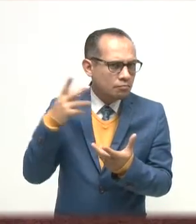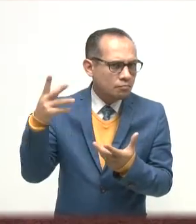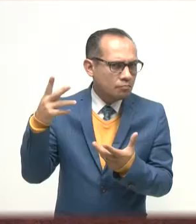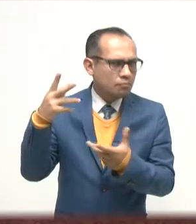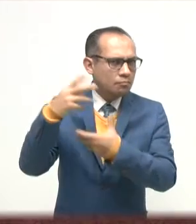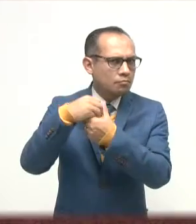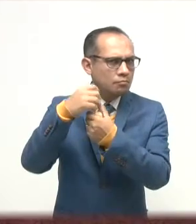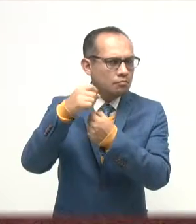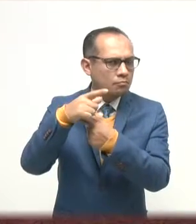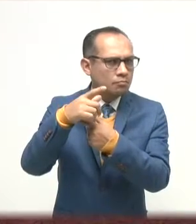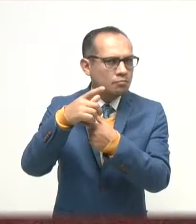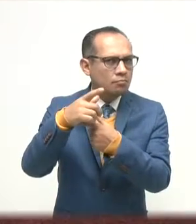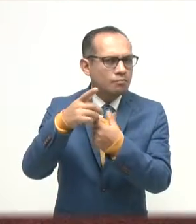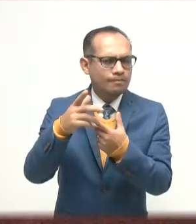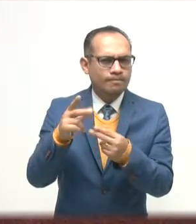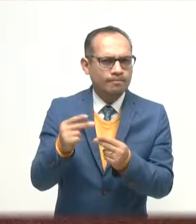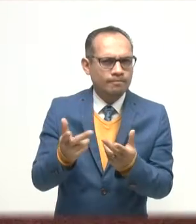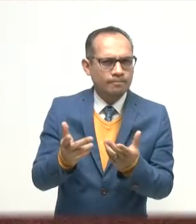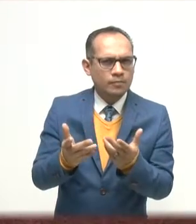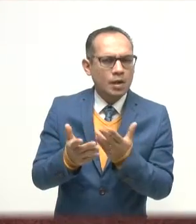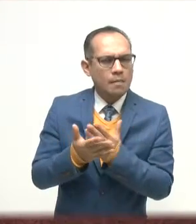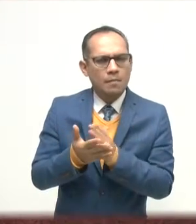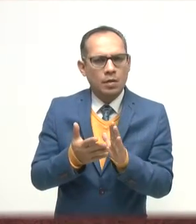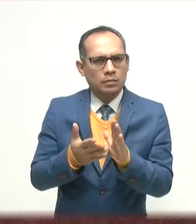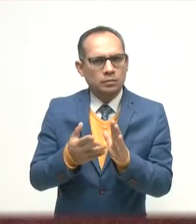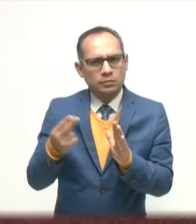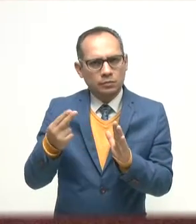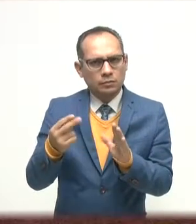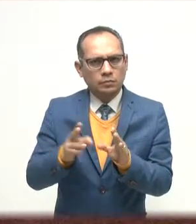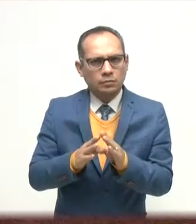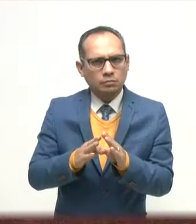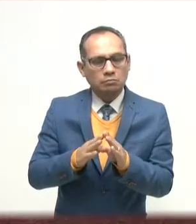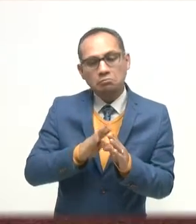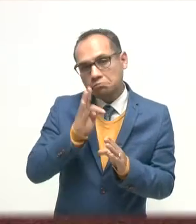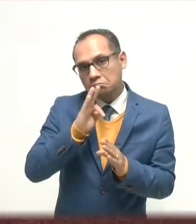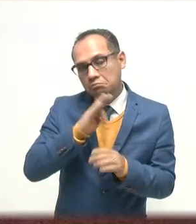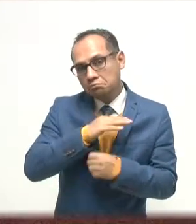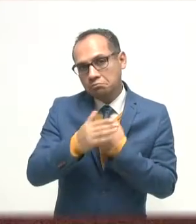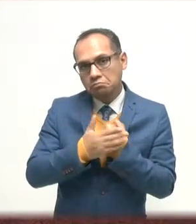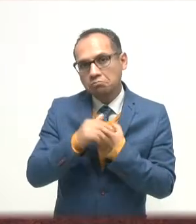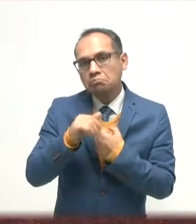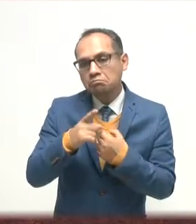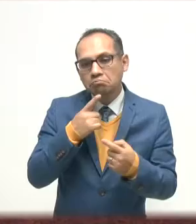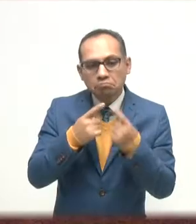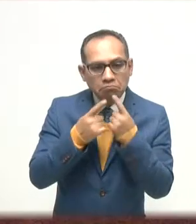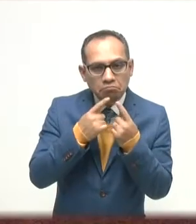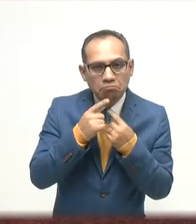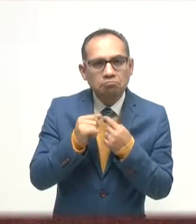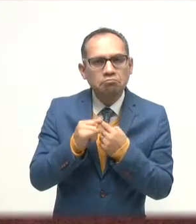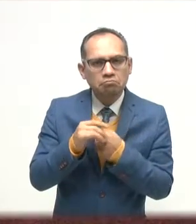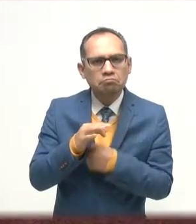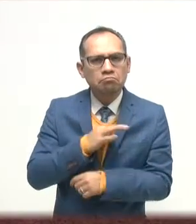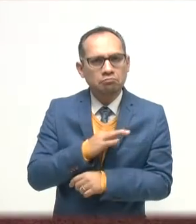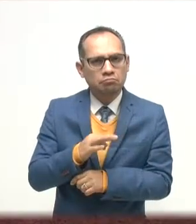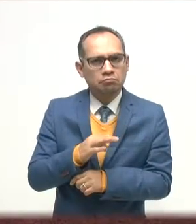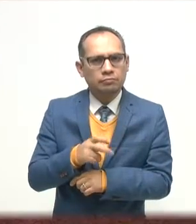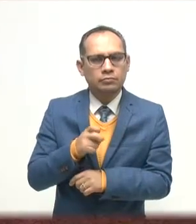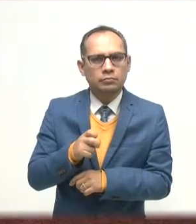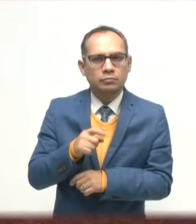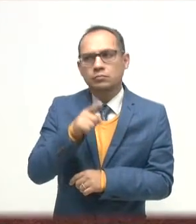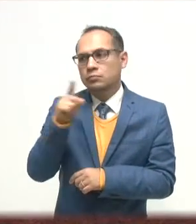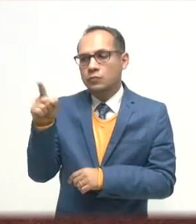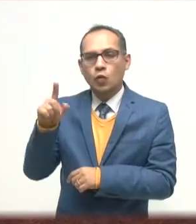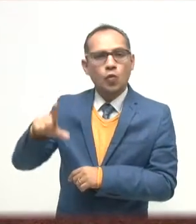momentos en los que lo podamos hacer y discutir y comparar lo que han hecho esos gobiernos a nuestros gobiernos